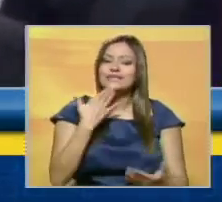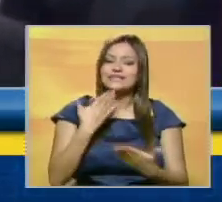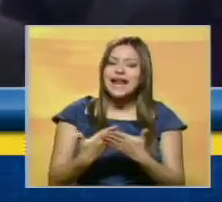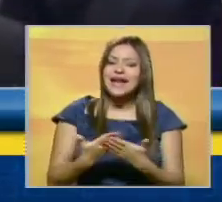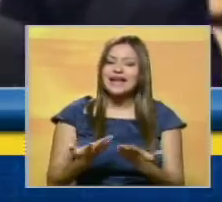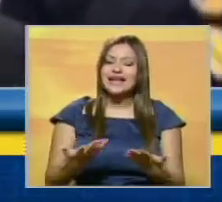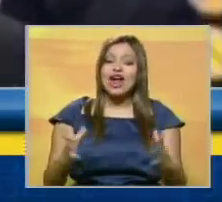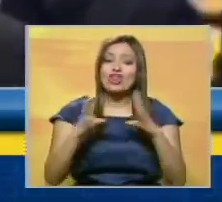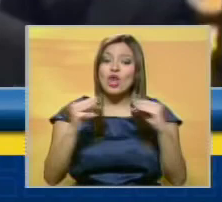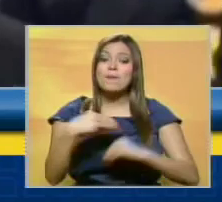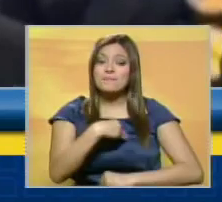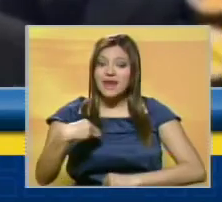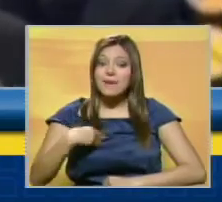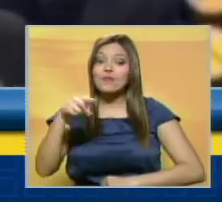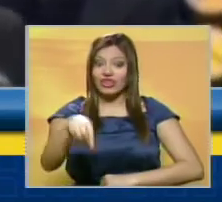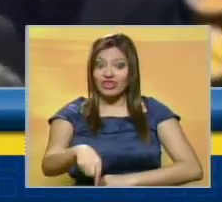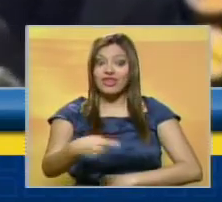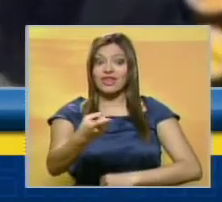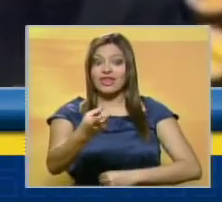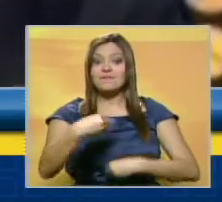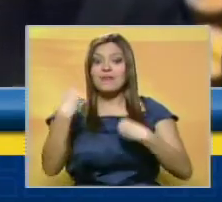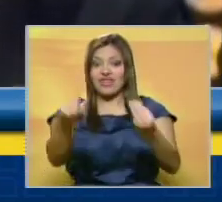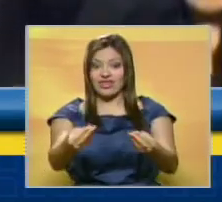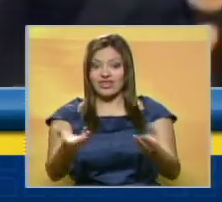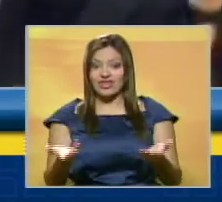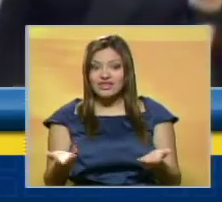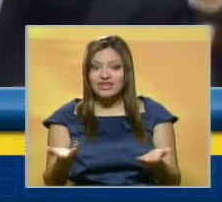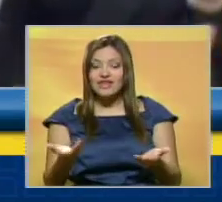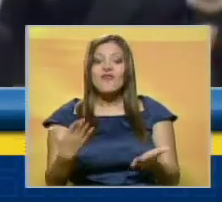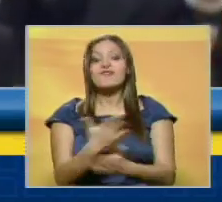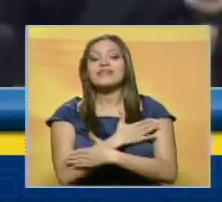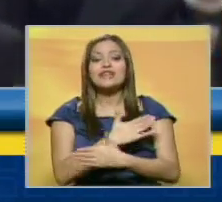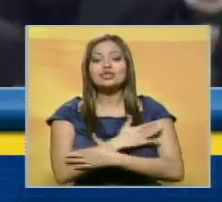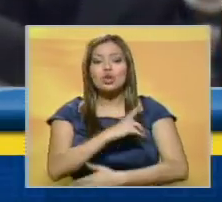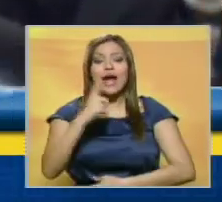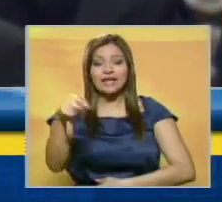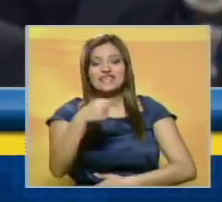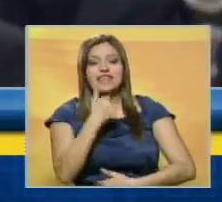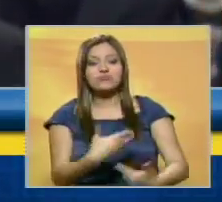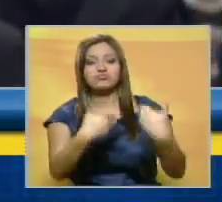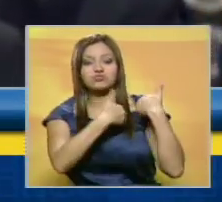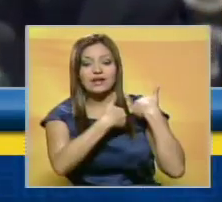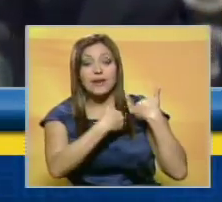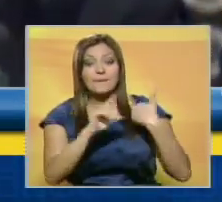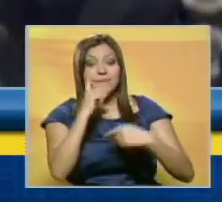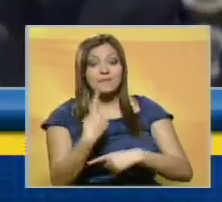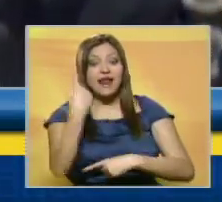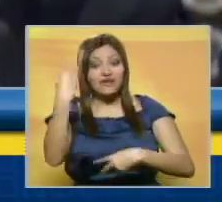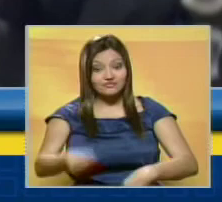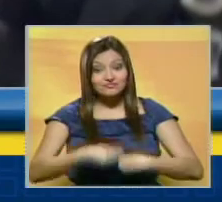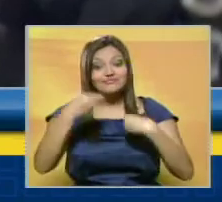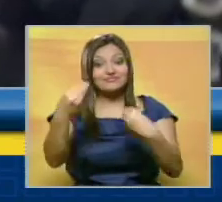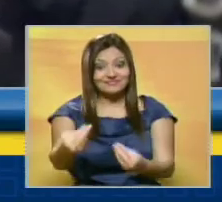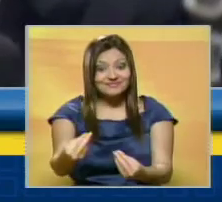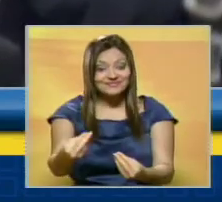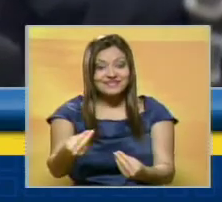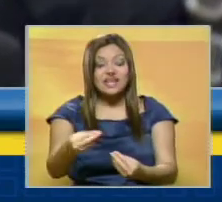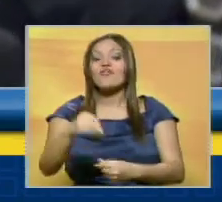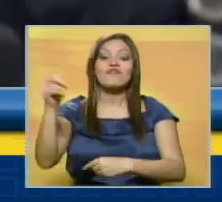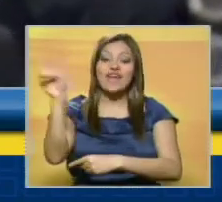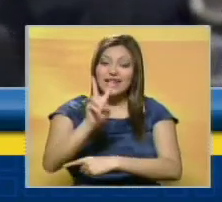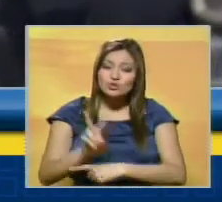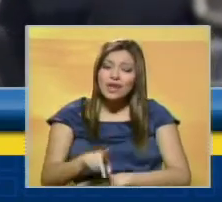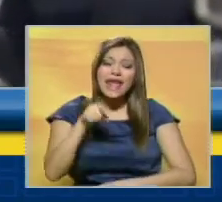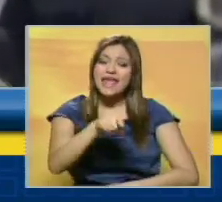Gracias a todos los miembros de la Academia por darnos este primer Goya. En